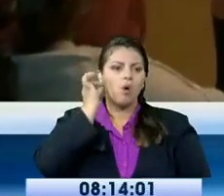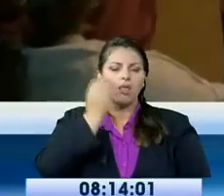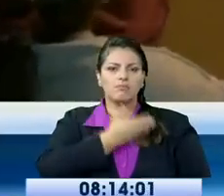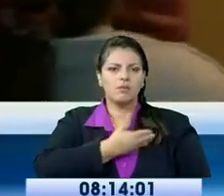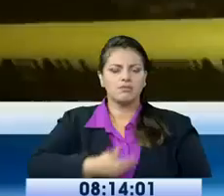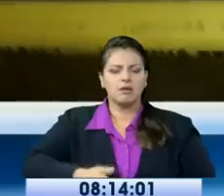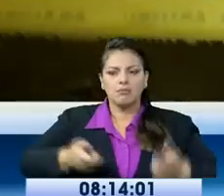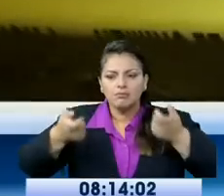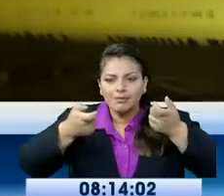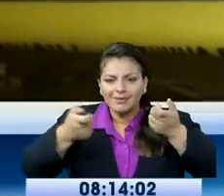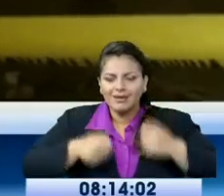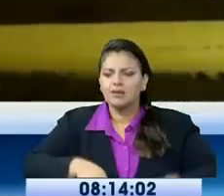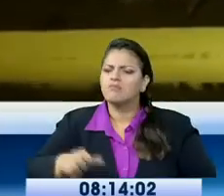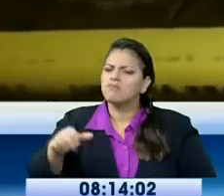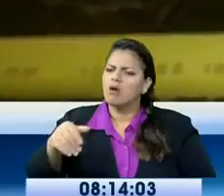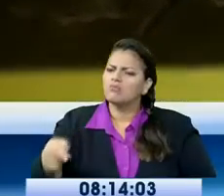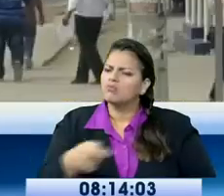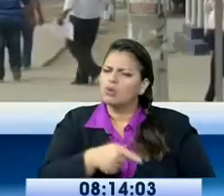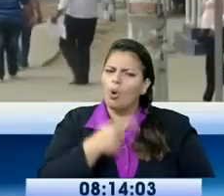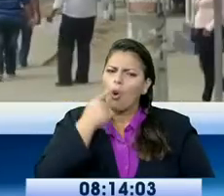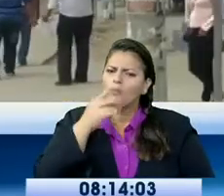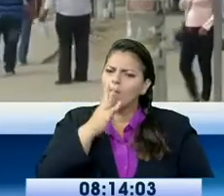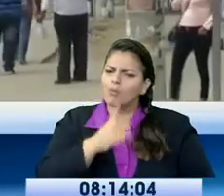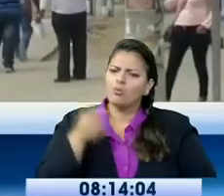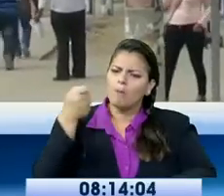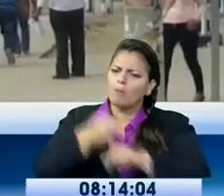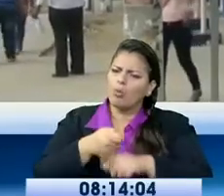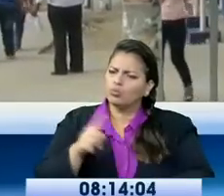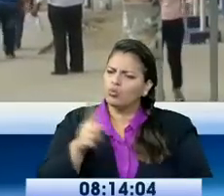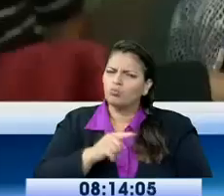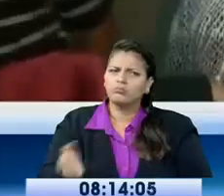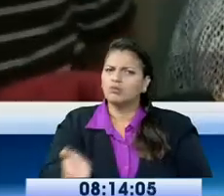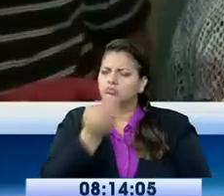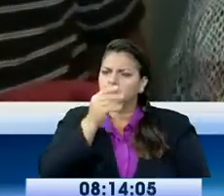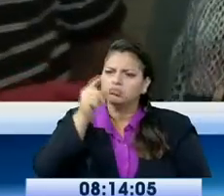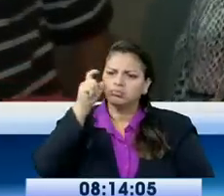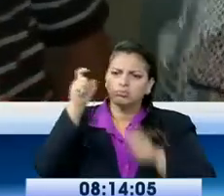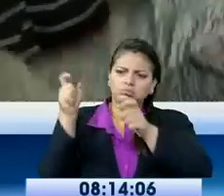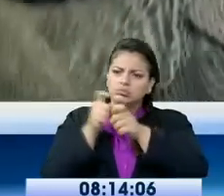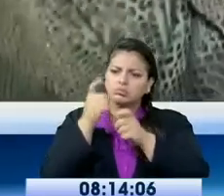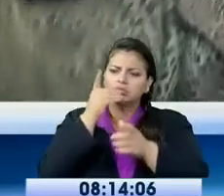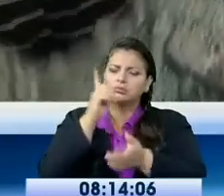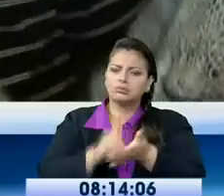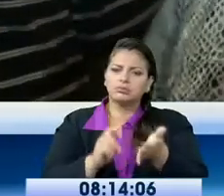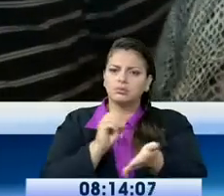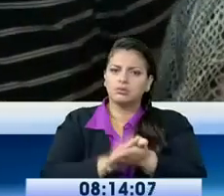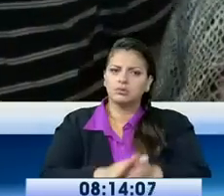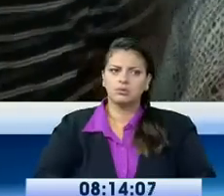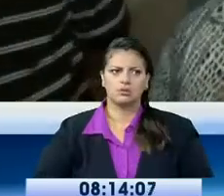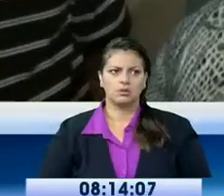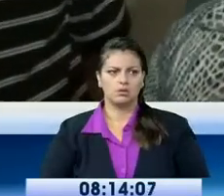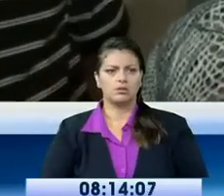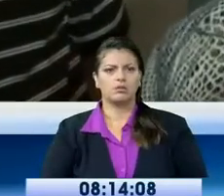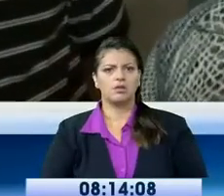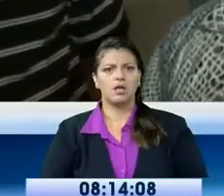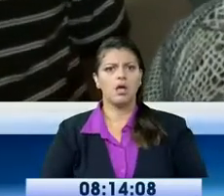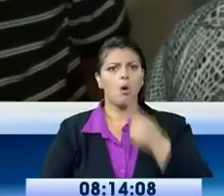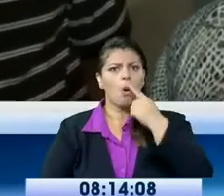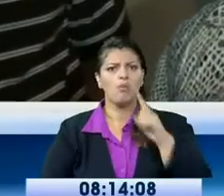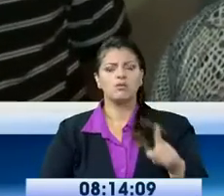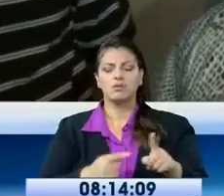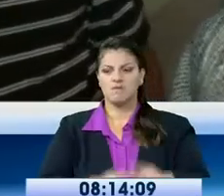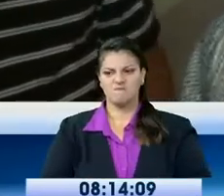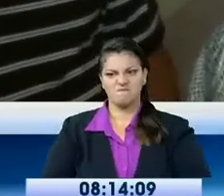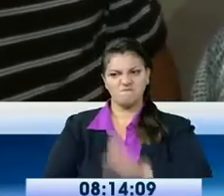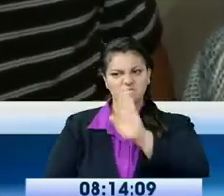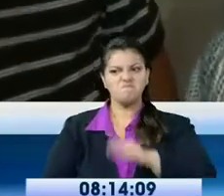el trámite por falta de un croquis que le solicitaron en la fiscalía. Porque él ya amenazaba que le iba a quemar la casa. Él decía que le iba a